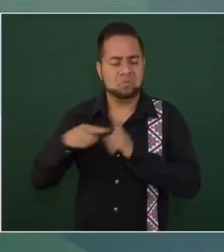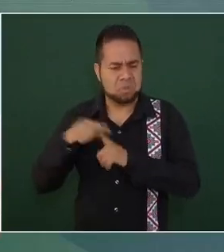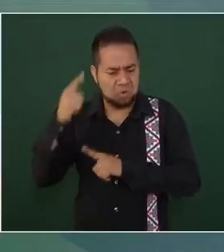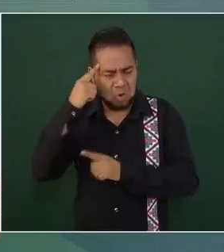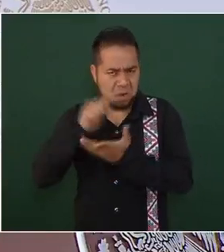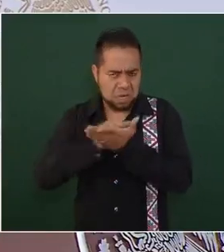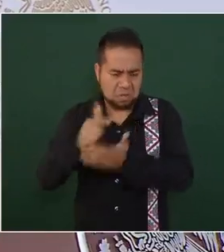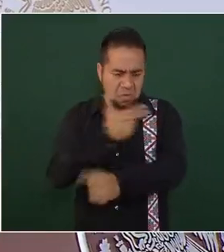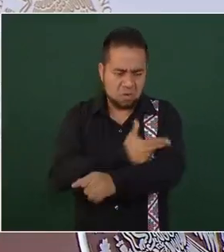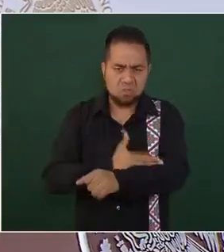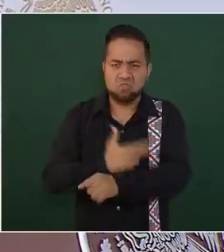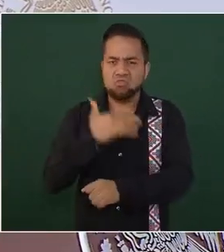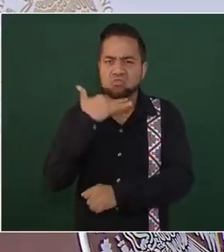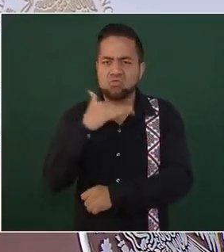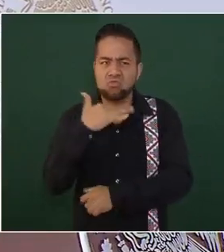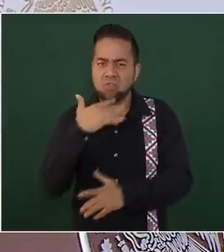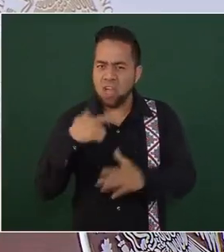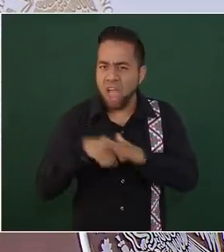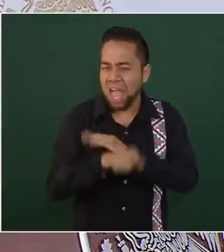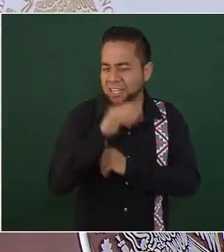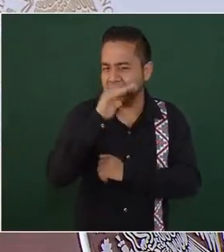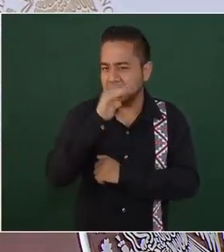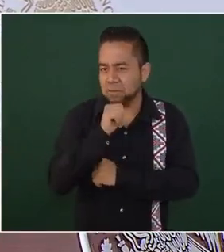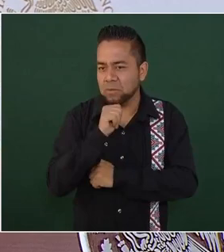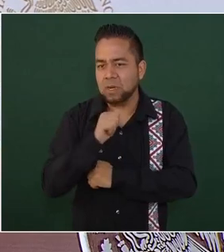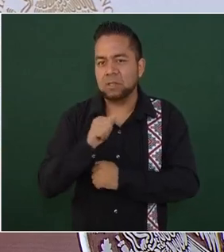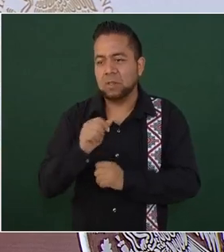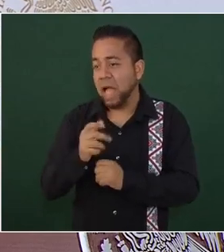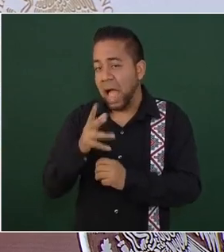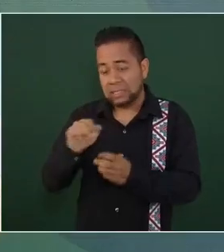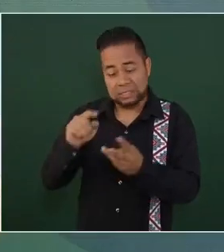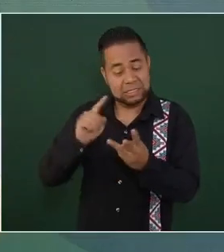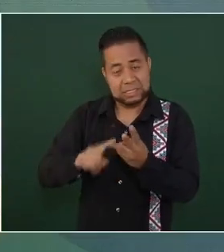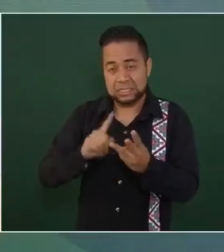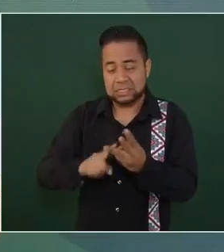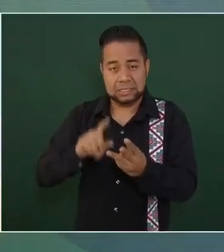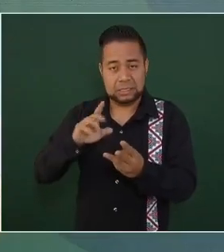incorruptibles pues eso es Berta también